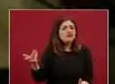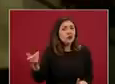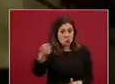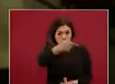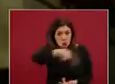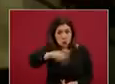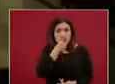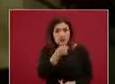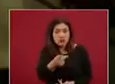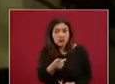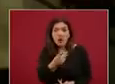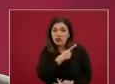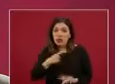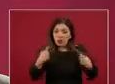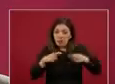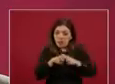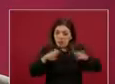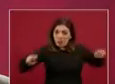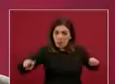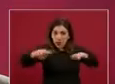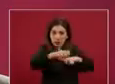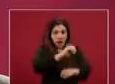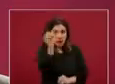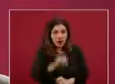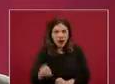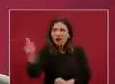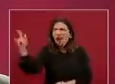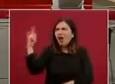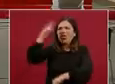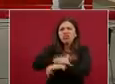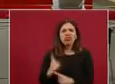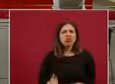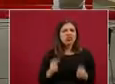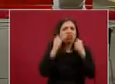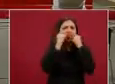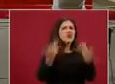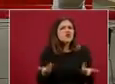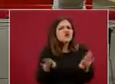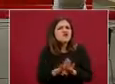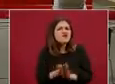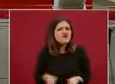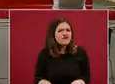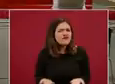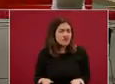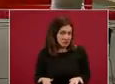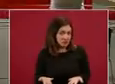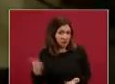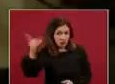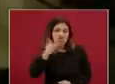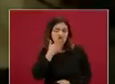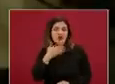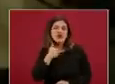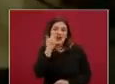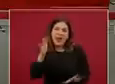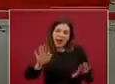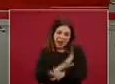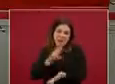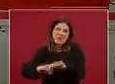convencido ustedes de que la sana distancia es lo que debe prevalecer y las aerolíneas al parecer hacen caso omiso? Obviamente en Sonora pues queremos pasar en verde,